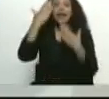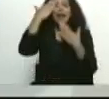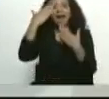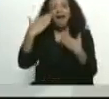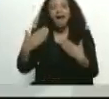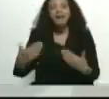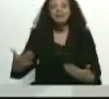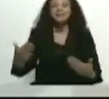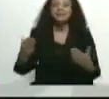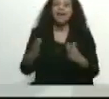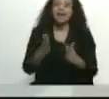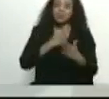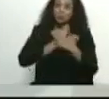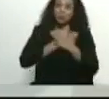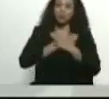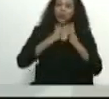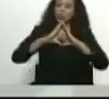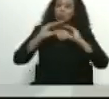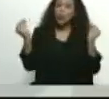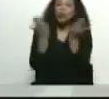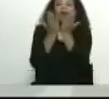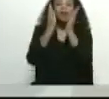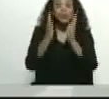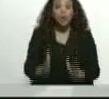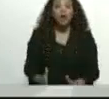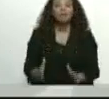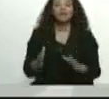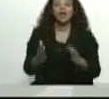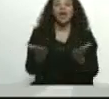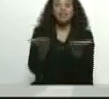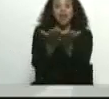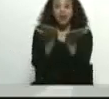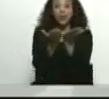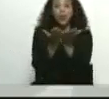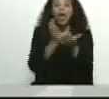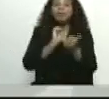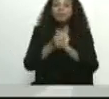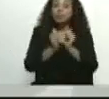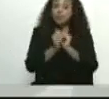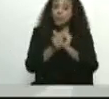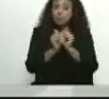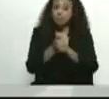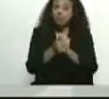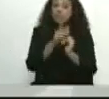gracias de parte de todos los estudiantes de la Escuela Deportiva.